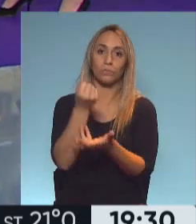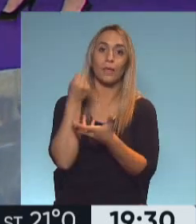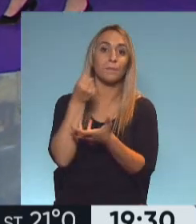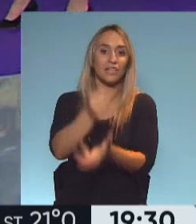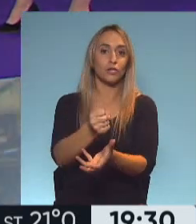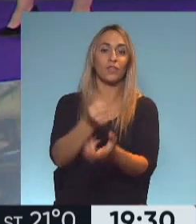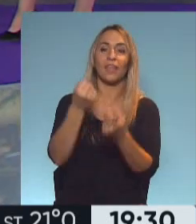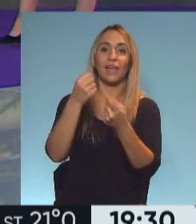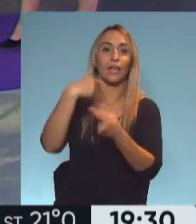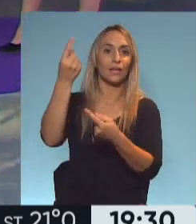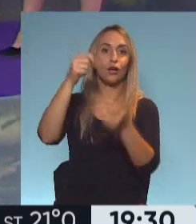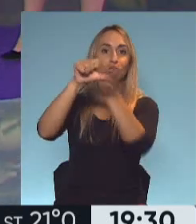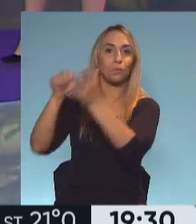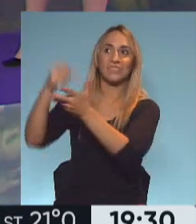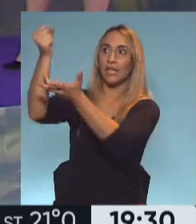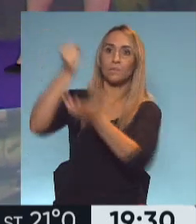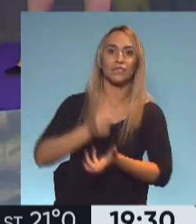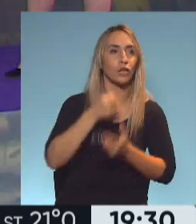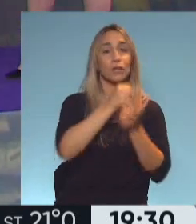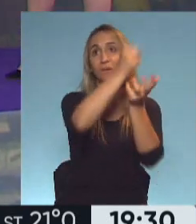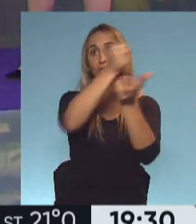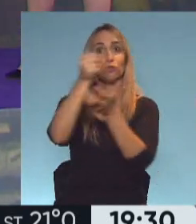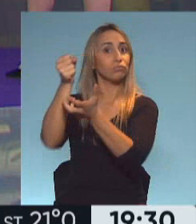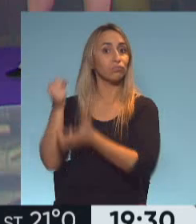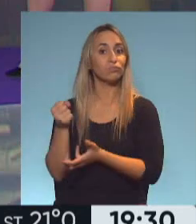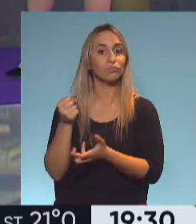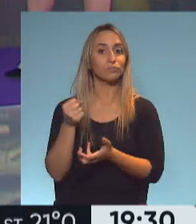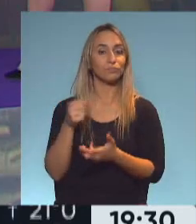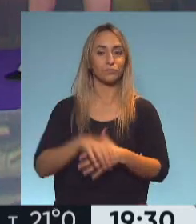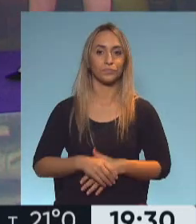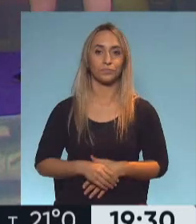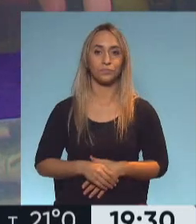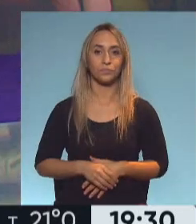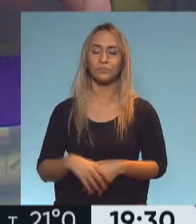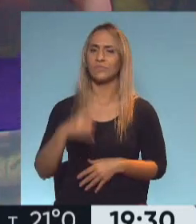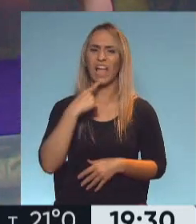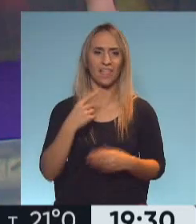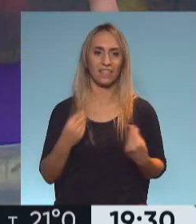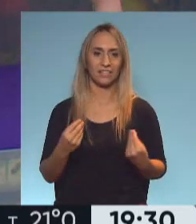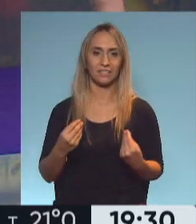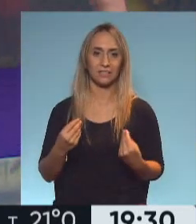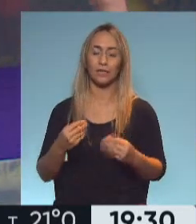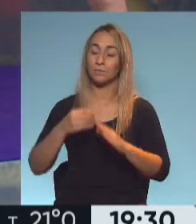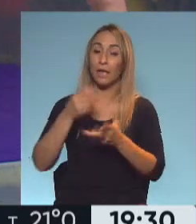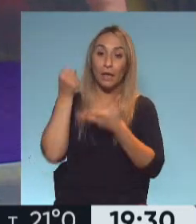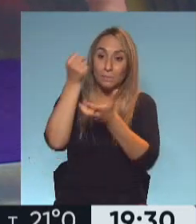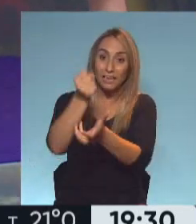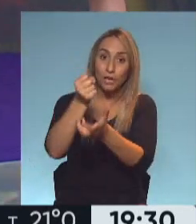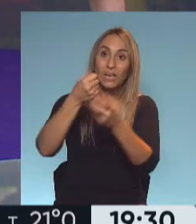inversiones extranjeras, que lo podemos ver si querés en la siguiente pantalla, que dice justamente, ¿no? Cayeron al